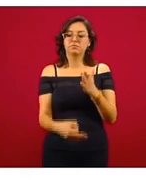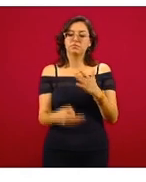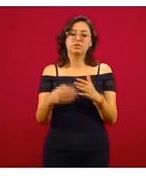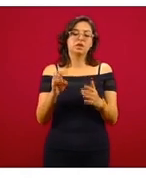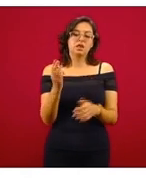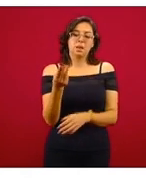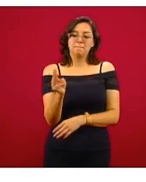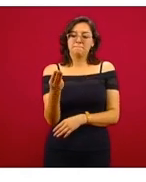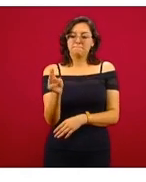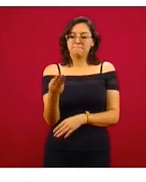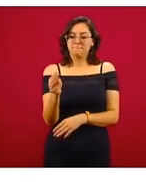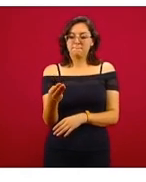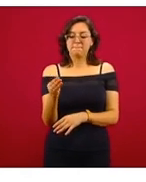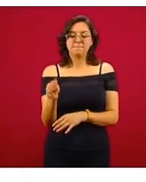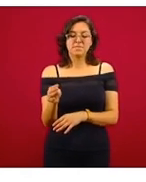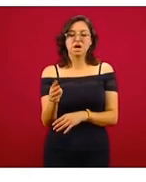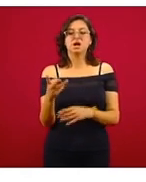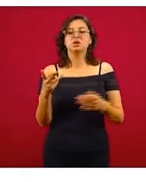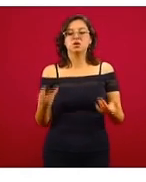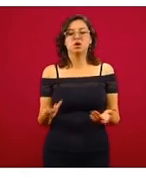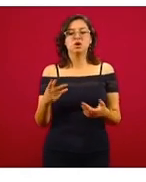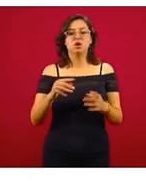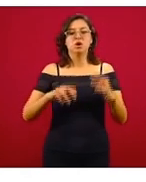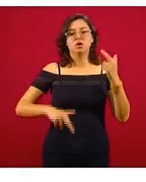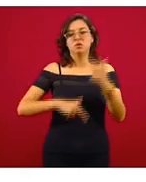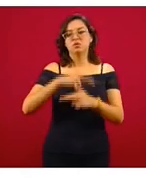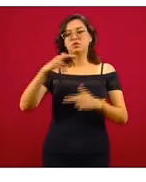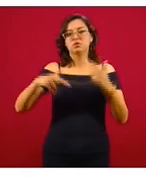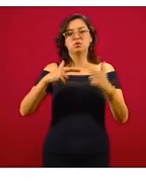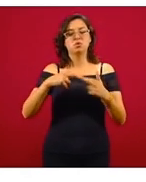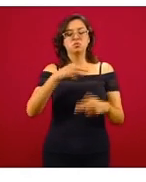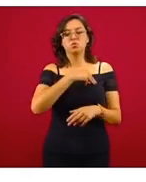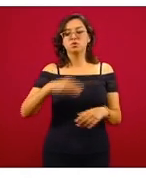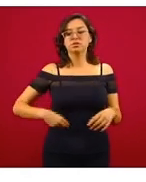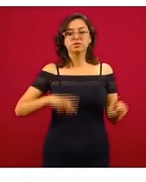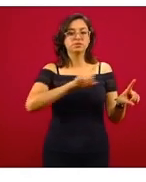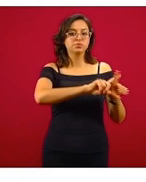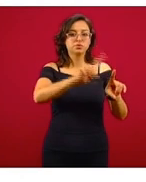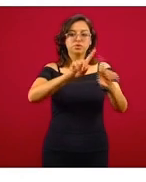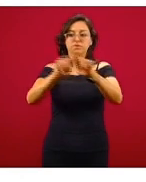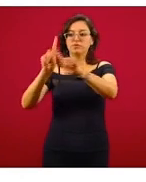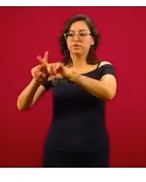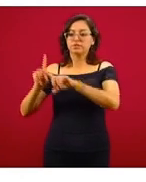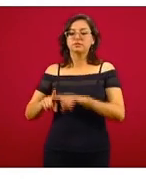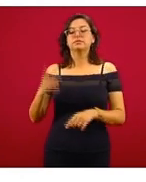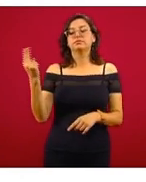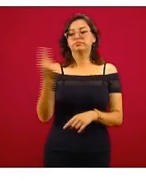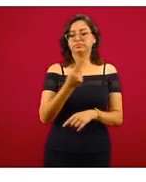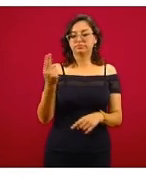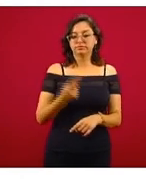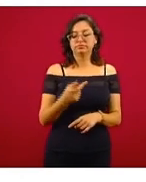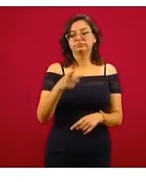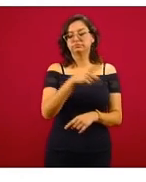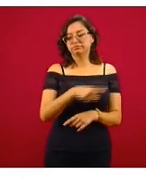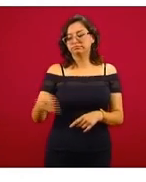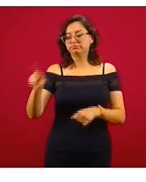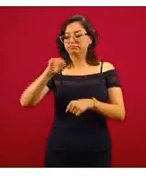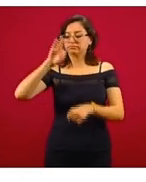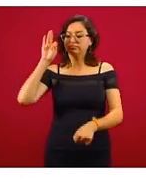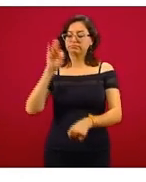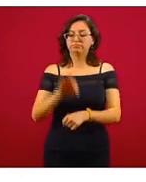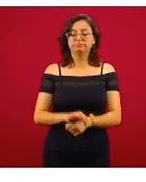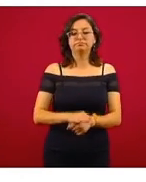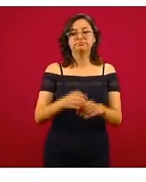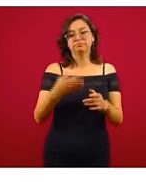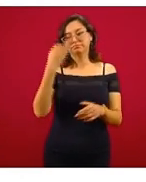del mes de mayo para la gran cantidad We still have movilización the well. We've previsto we've done de tener 66 este press resguardo conference del Programa Nacional so de far, Sana Distancia. and